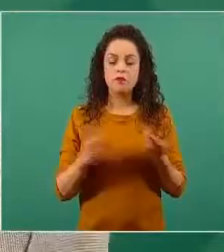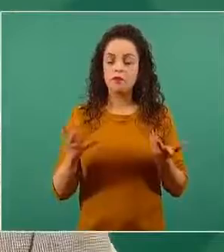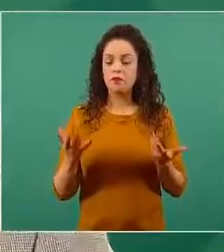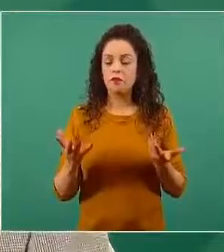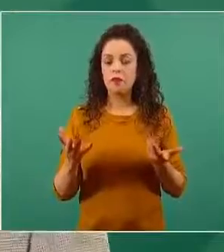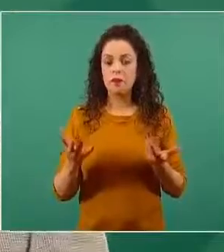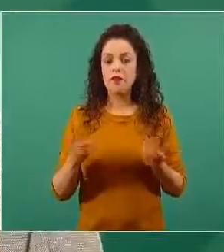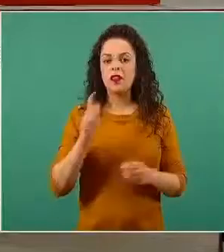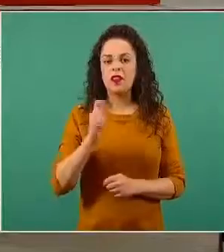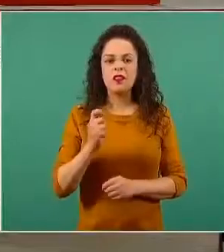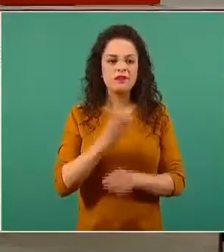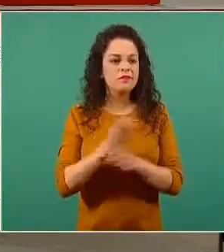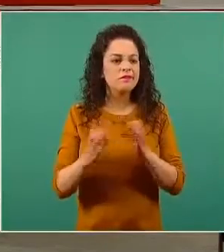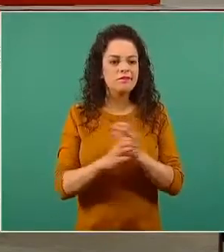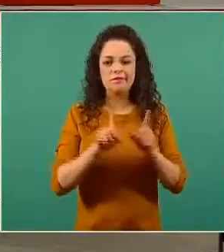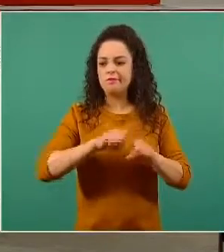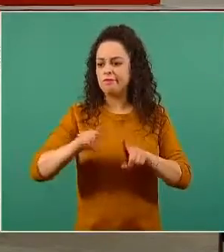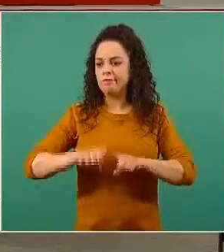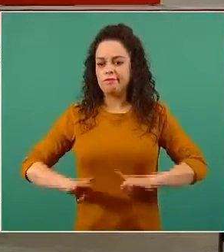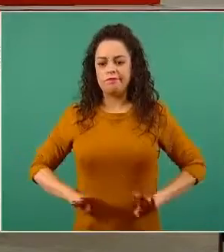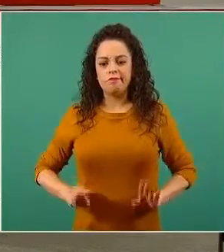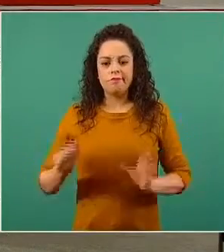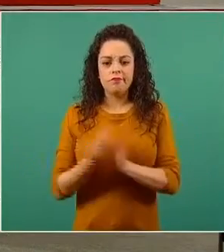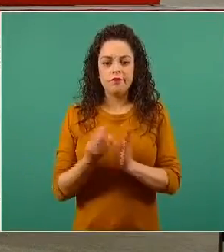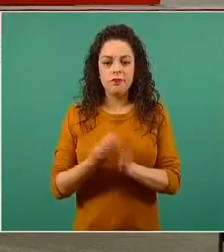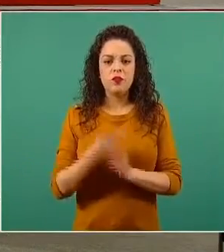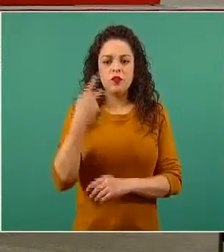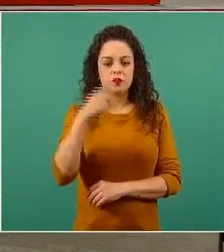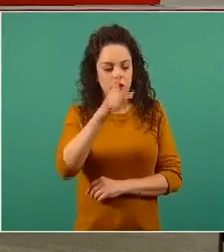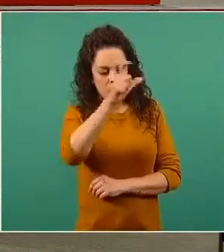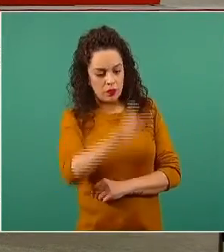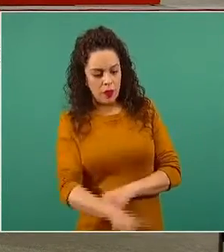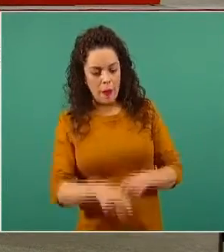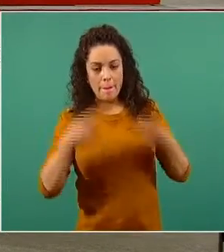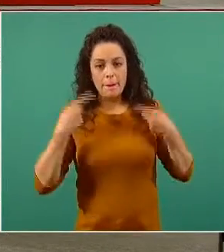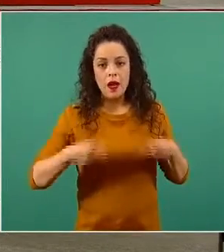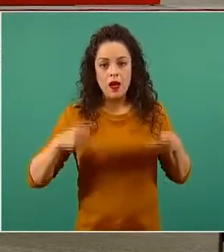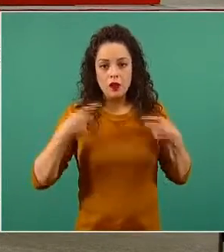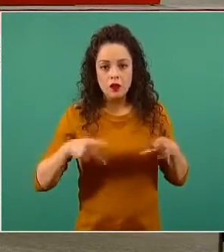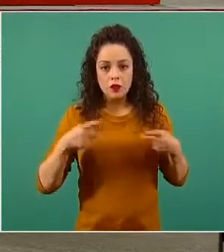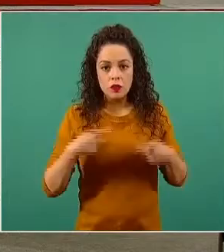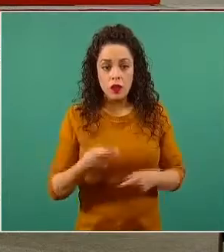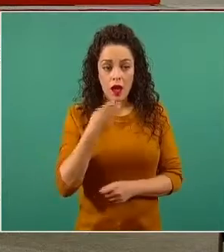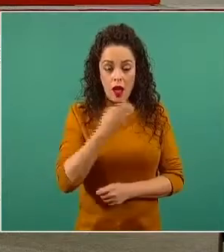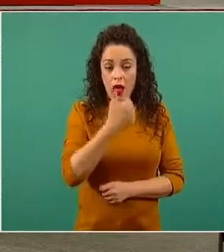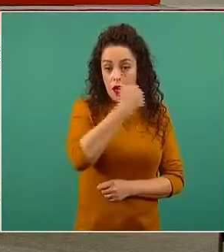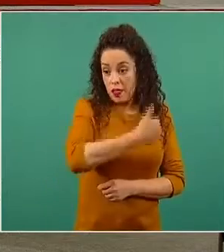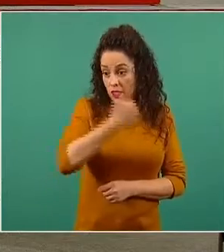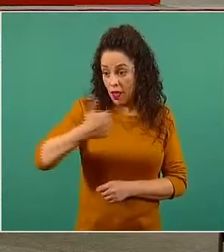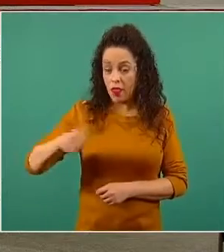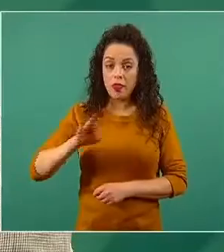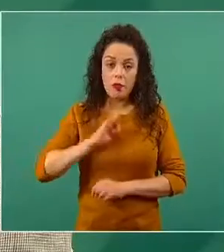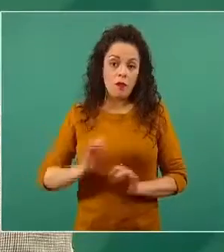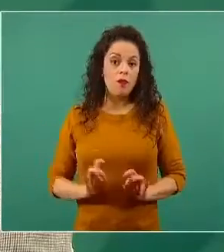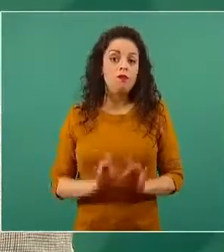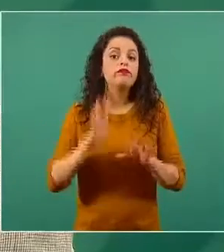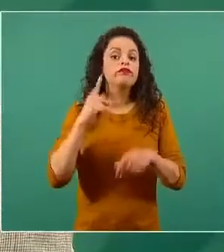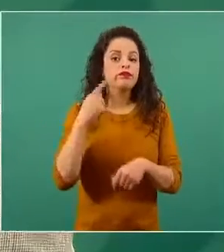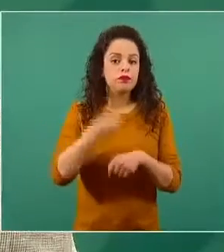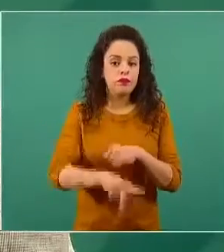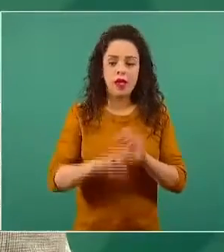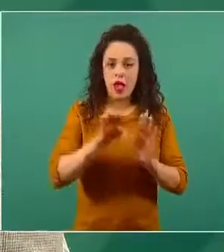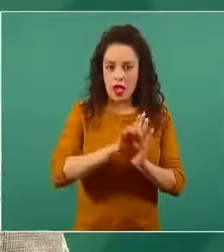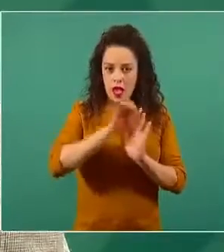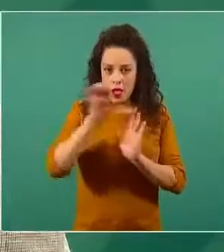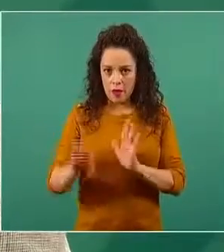variables, circunstancias, características de las personas que pueden contribuir al riesgo. Por ejemplo, pueden